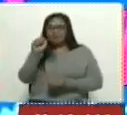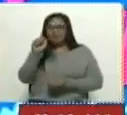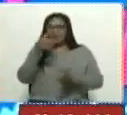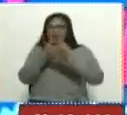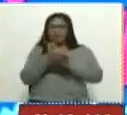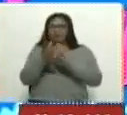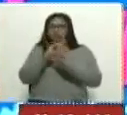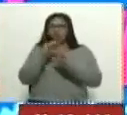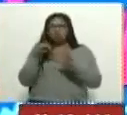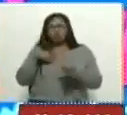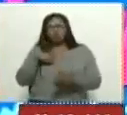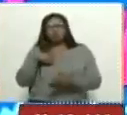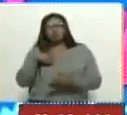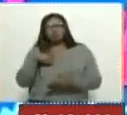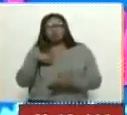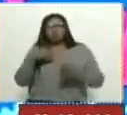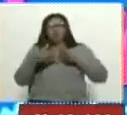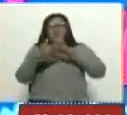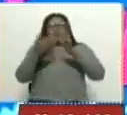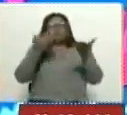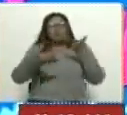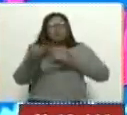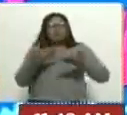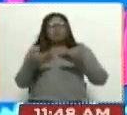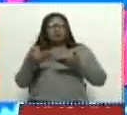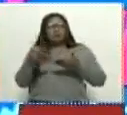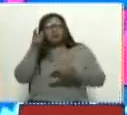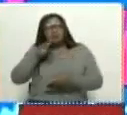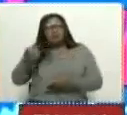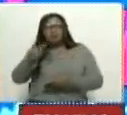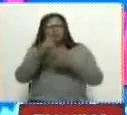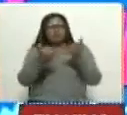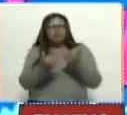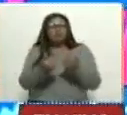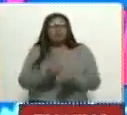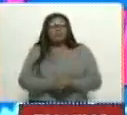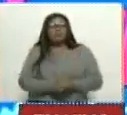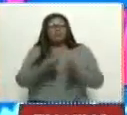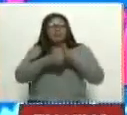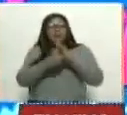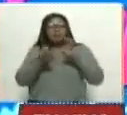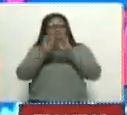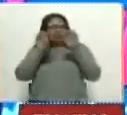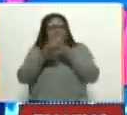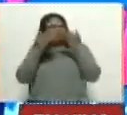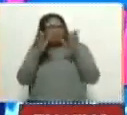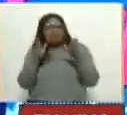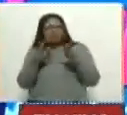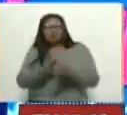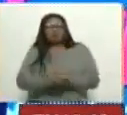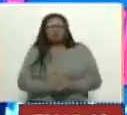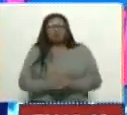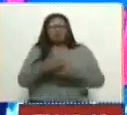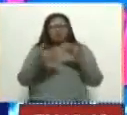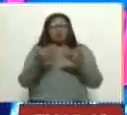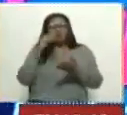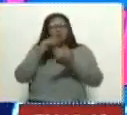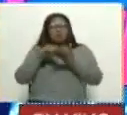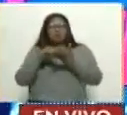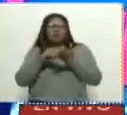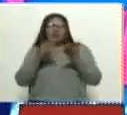la hemos puesto al Servicio del pueblo de las pensiones de la educación pública de la salud la hemos puesto también al